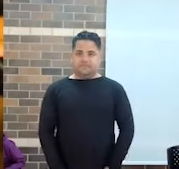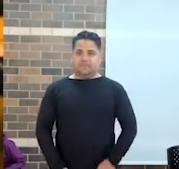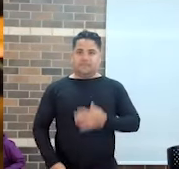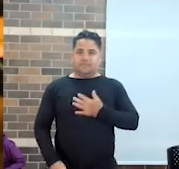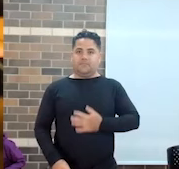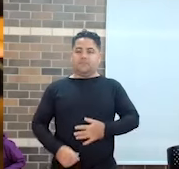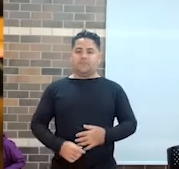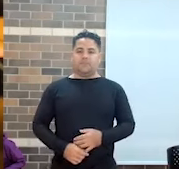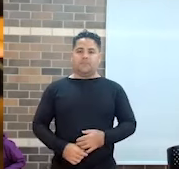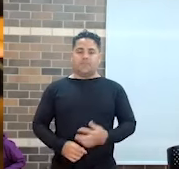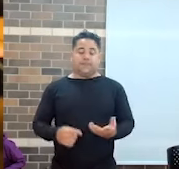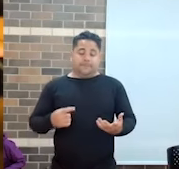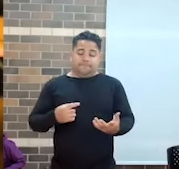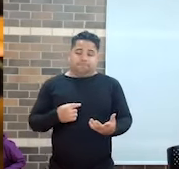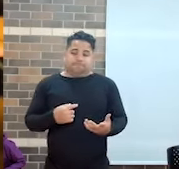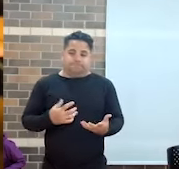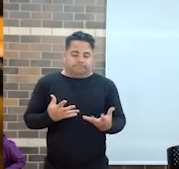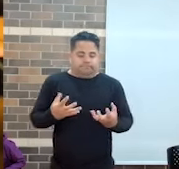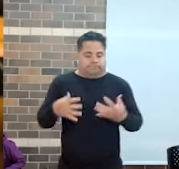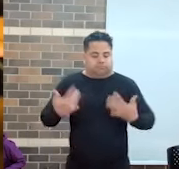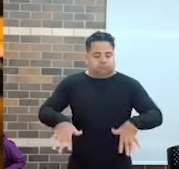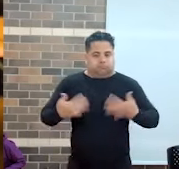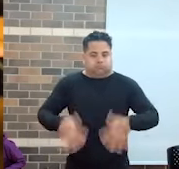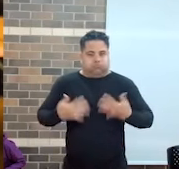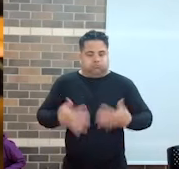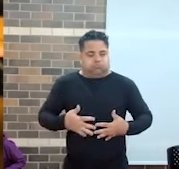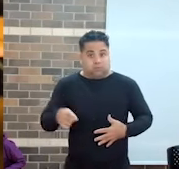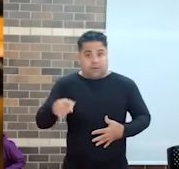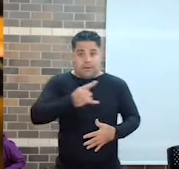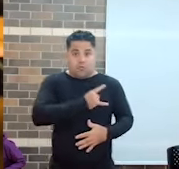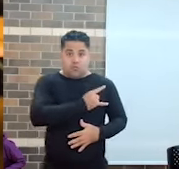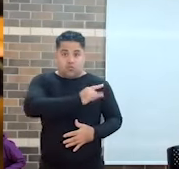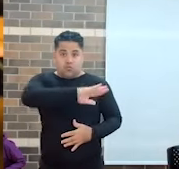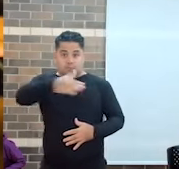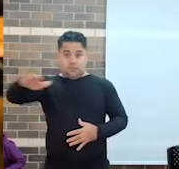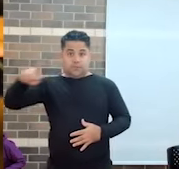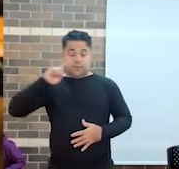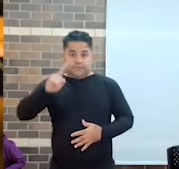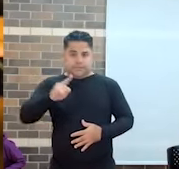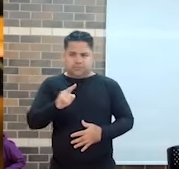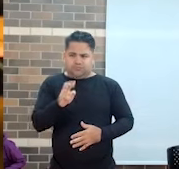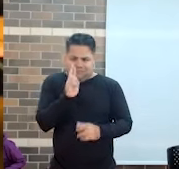Decía que quiero reconocer el valioso trabajo que viene haciendo la Universidad de Antioquia